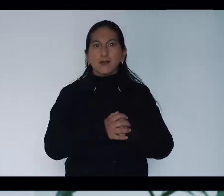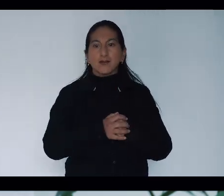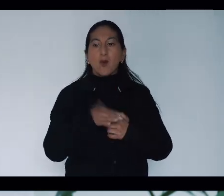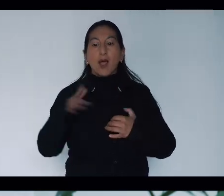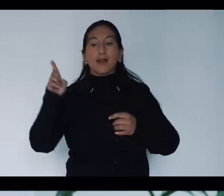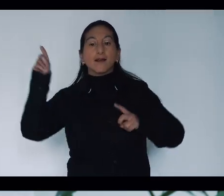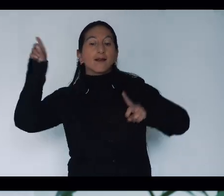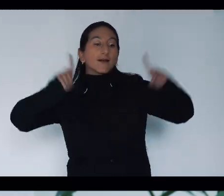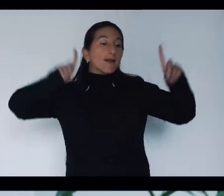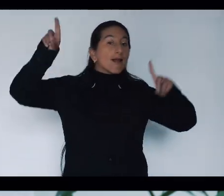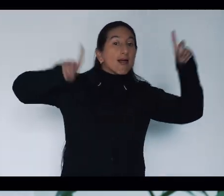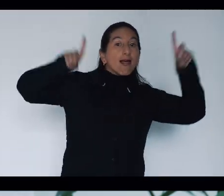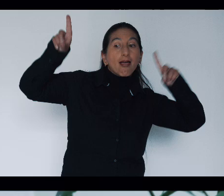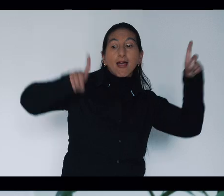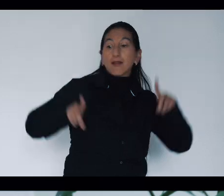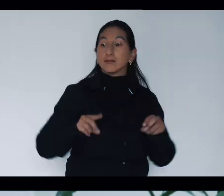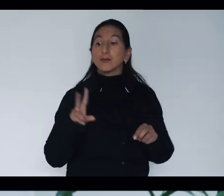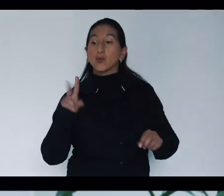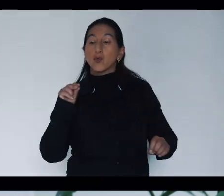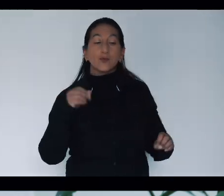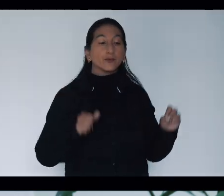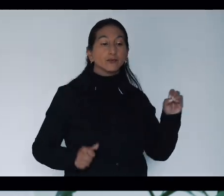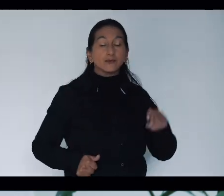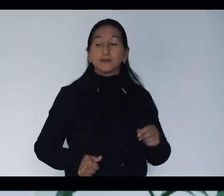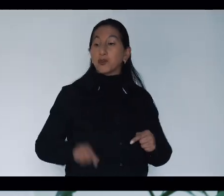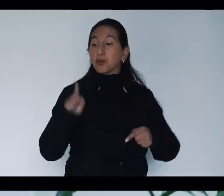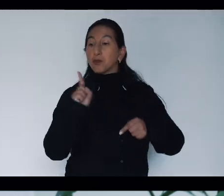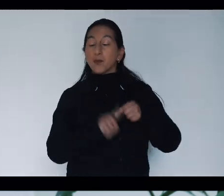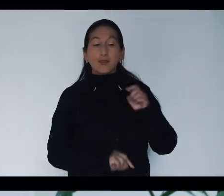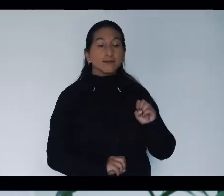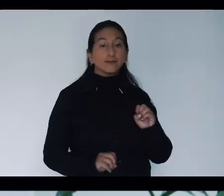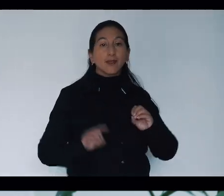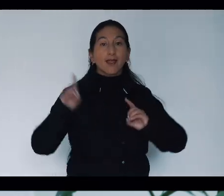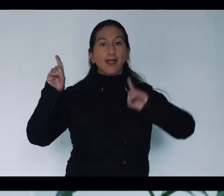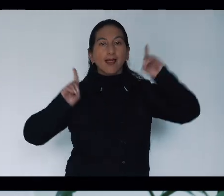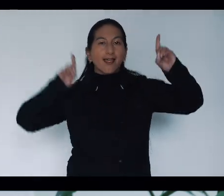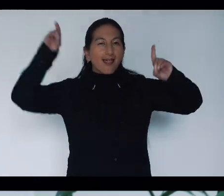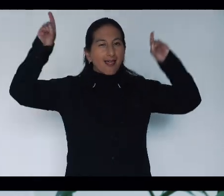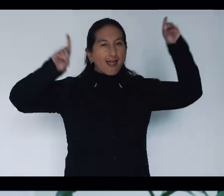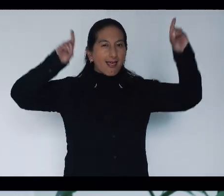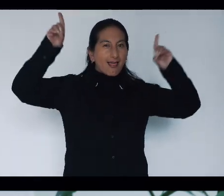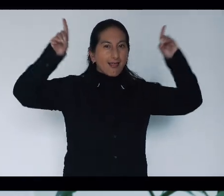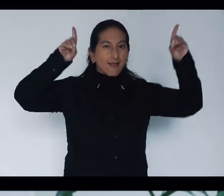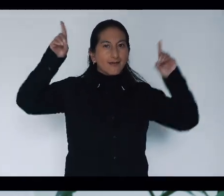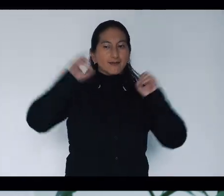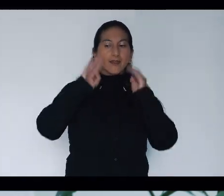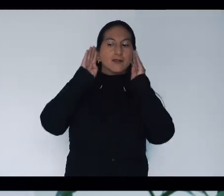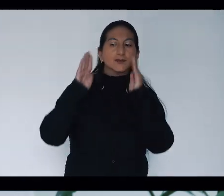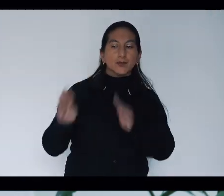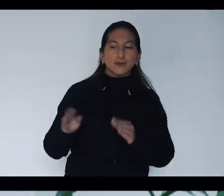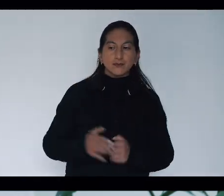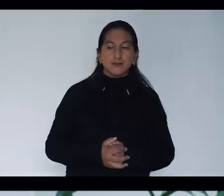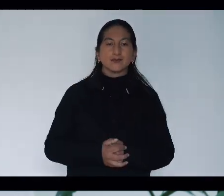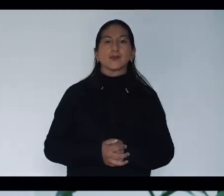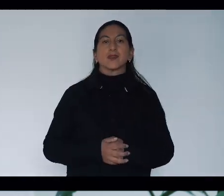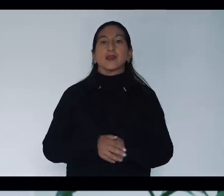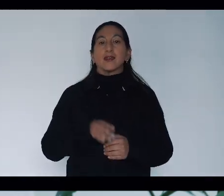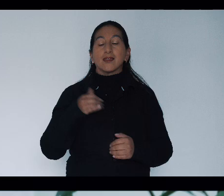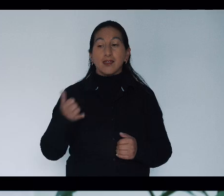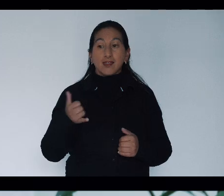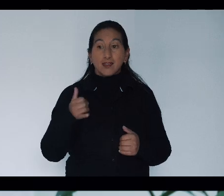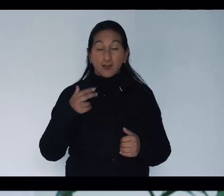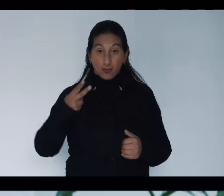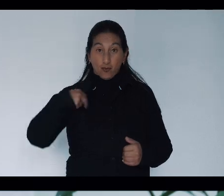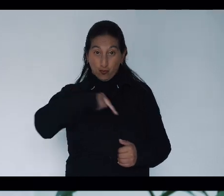cualquier cantidad de trabas, cualquier cantidad de trancas para no poder accesar a ello. Y entonces eso da tanto